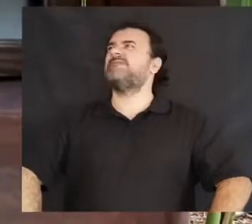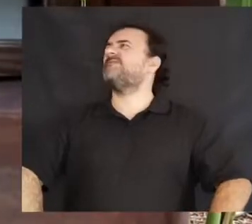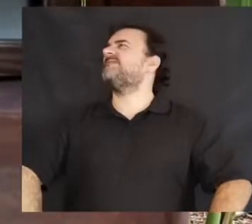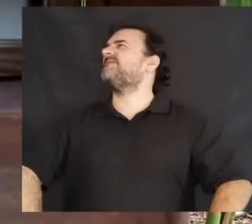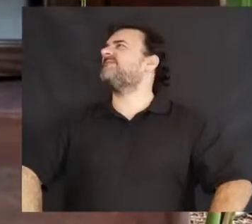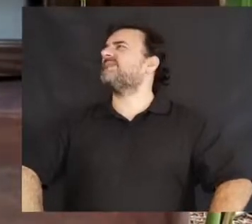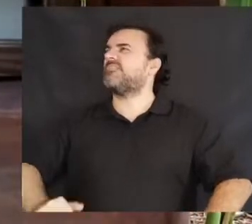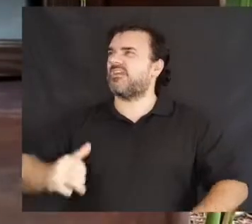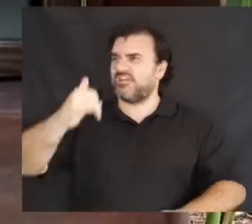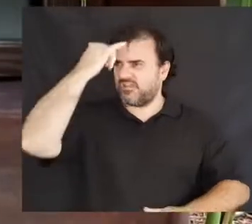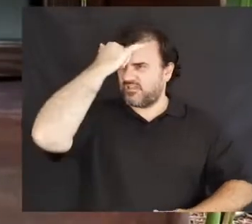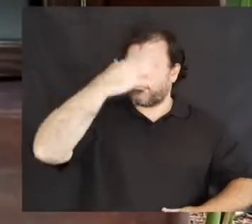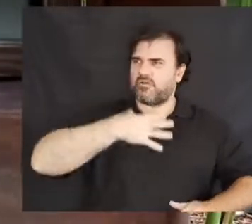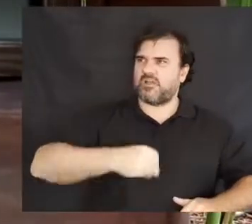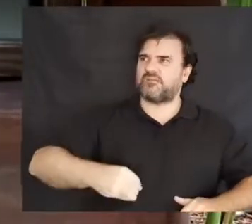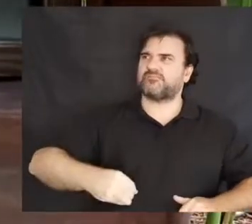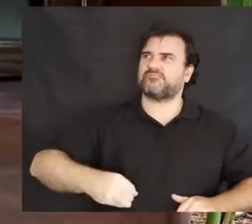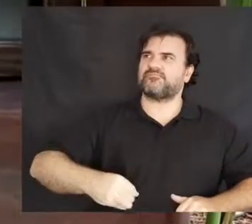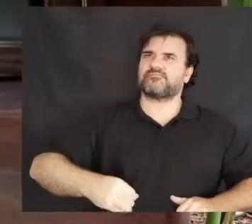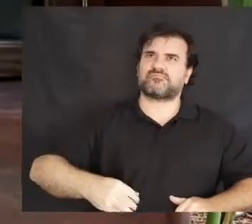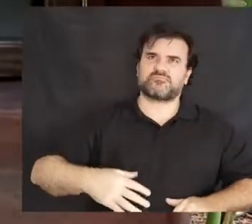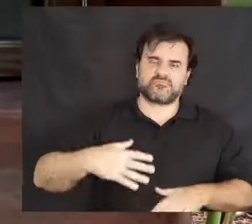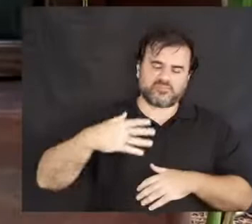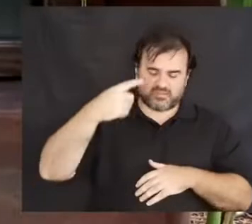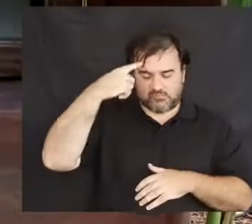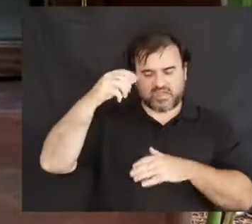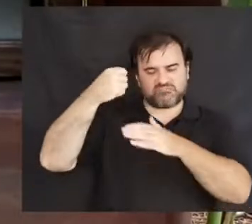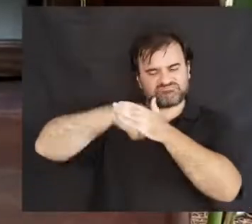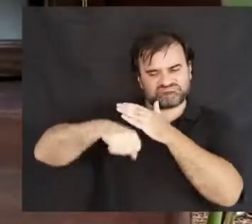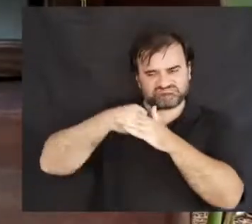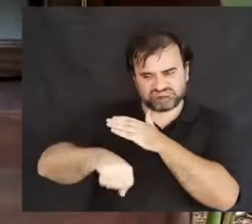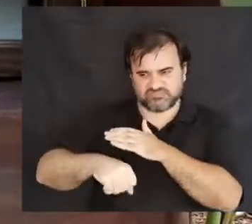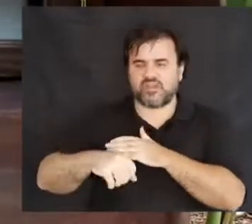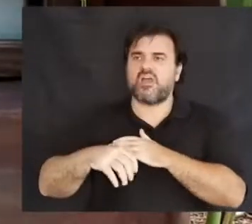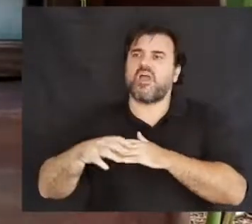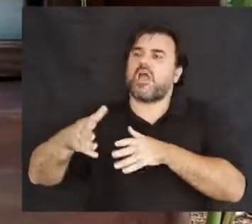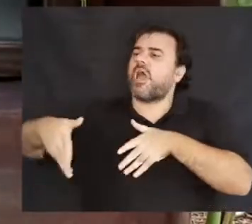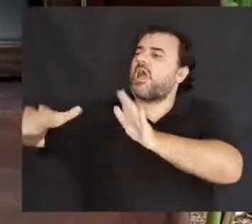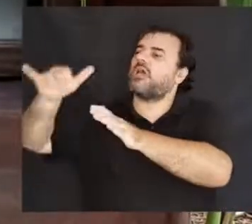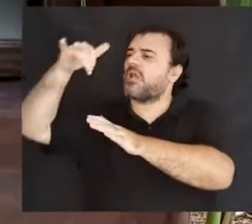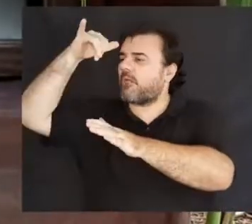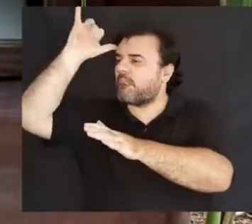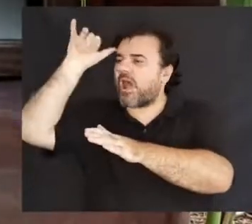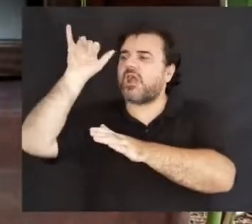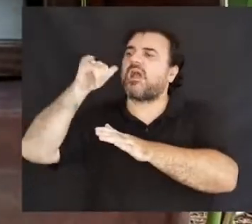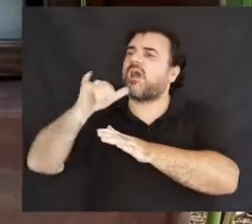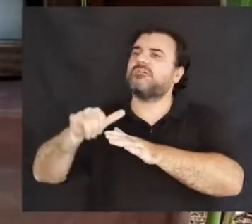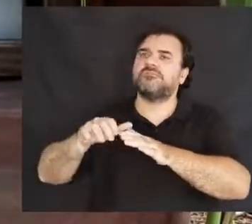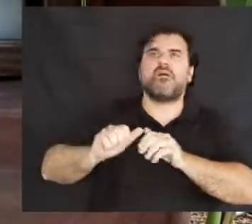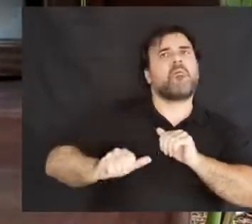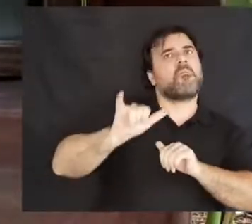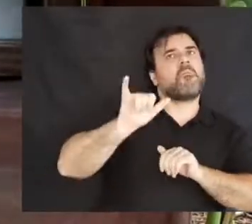El blanco siempre se quedó de padrote. Orondo se paseaba por el cercado de las vacas.